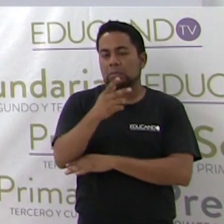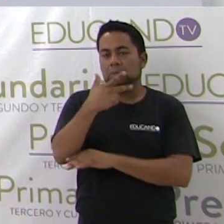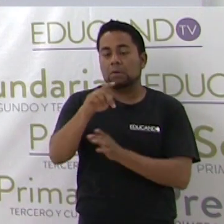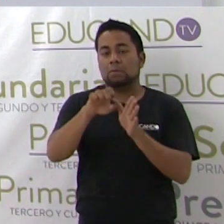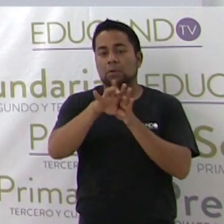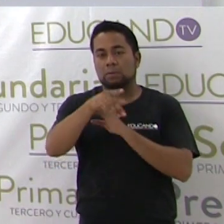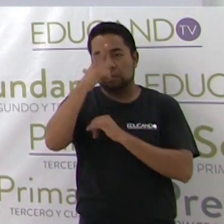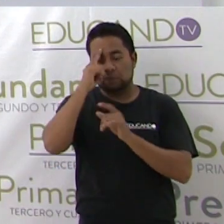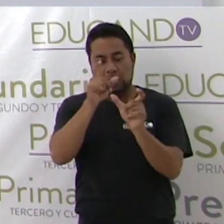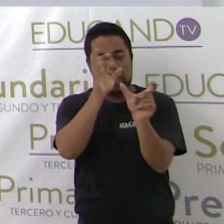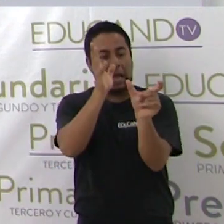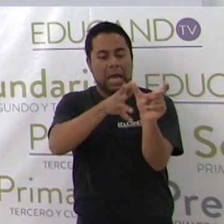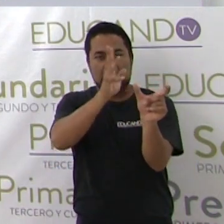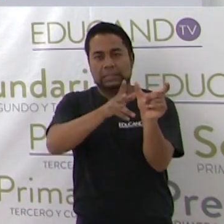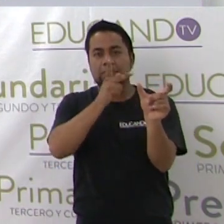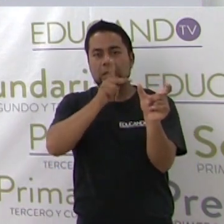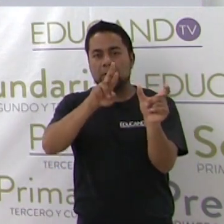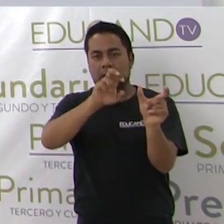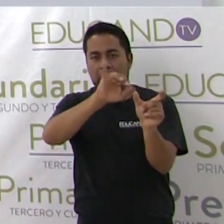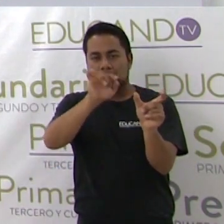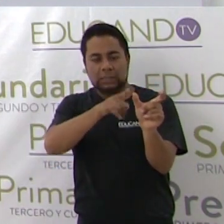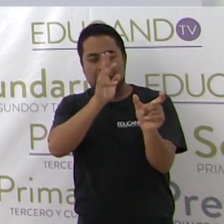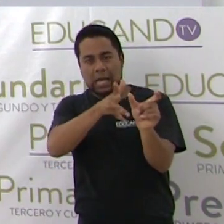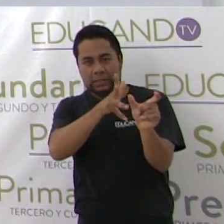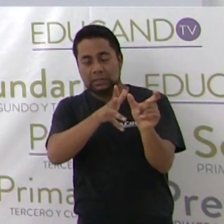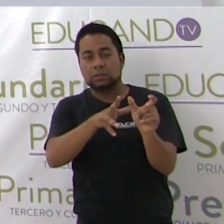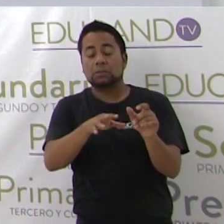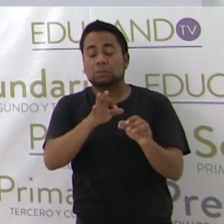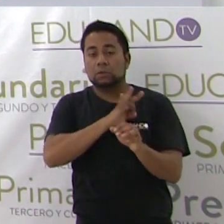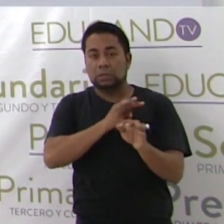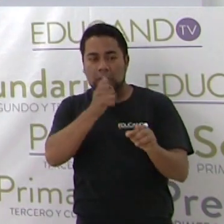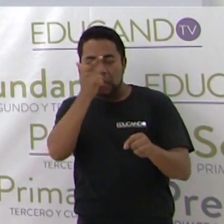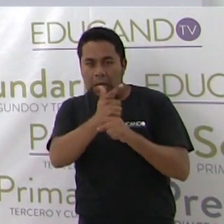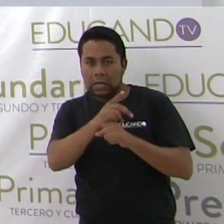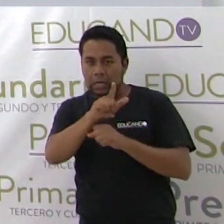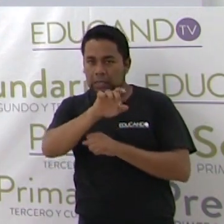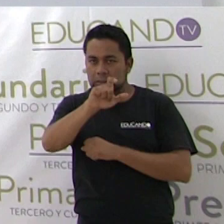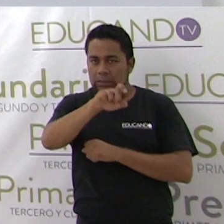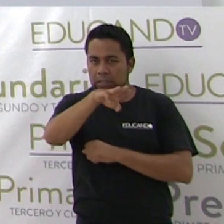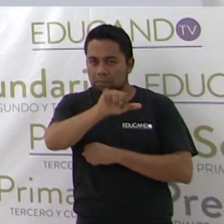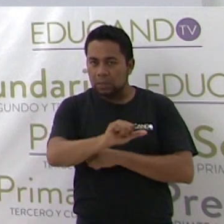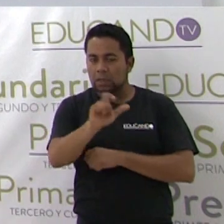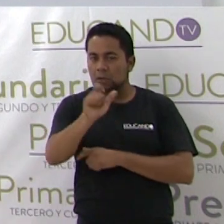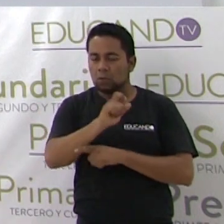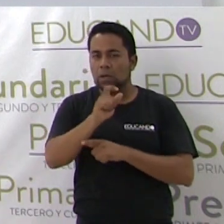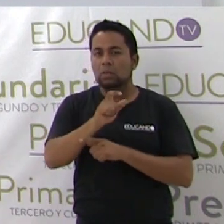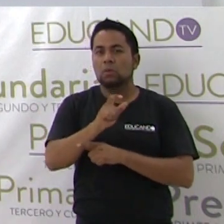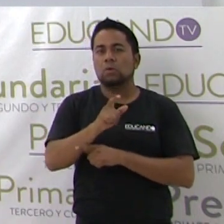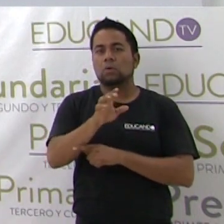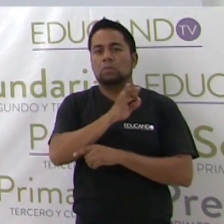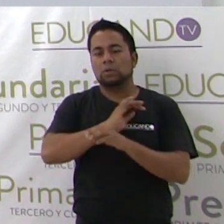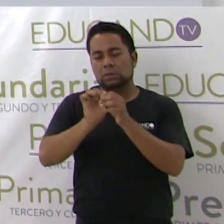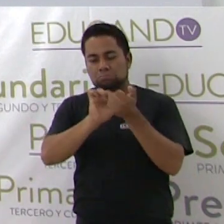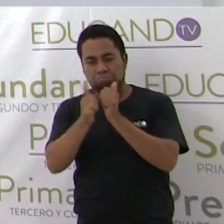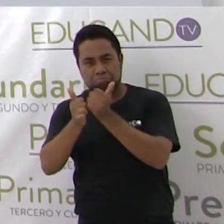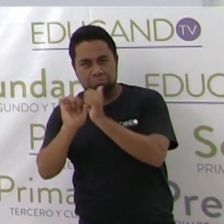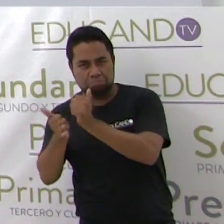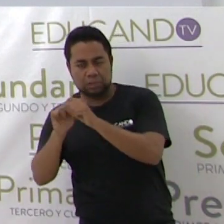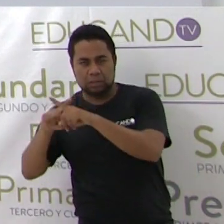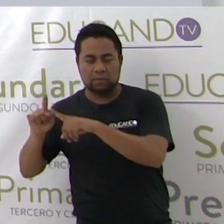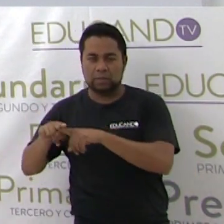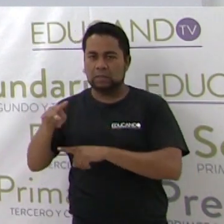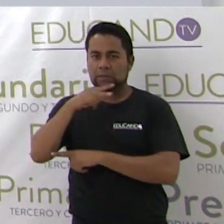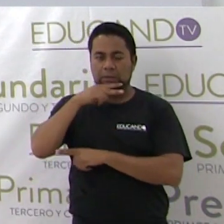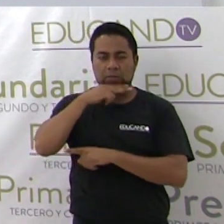parte de la raíz te va a permitir detectar el lexema al momento de conjugar los